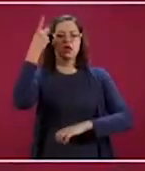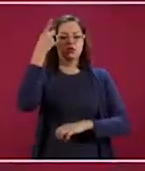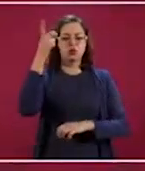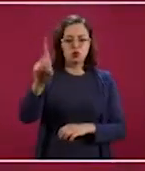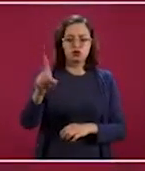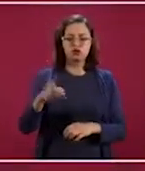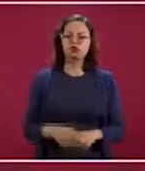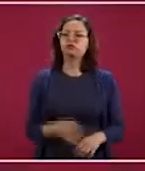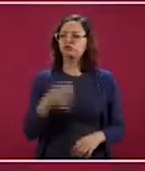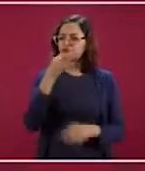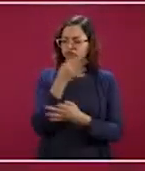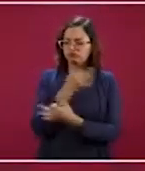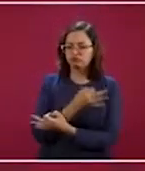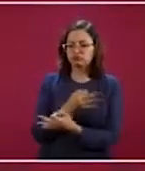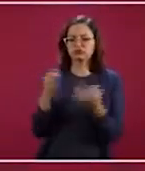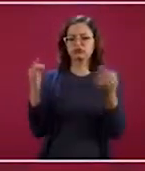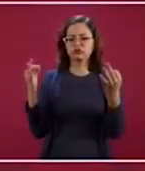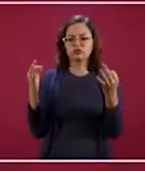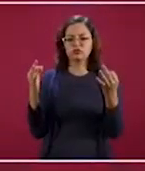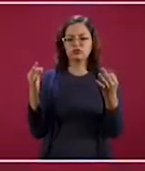hago una manifestación